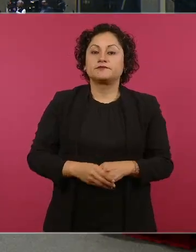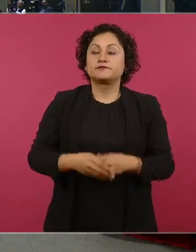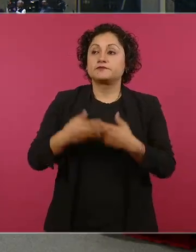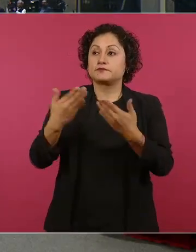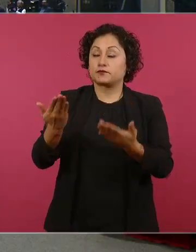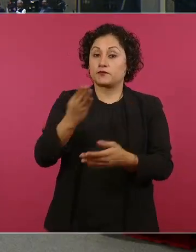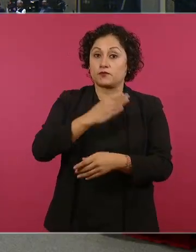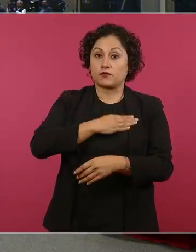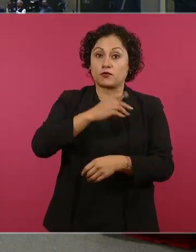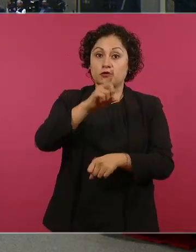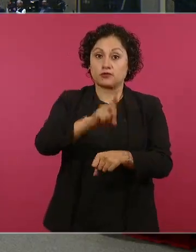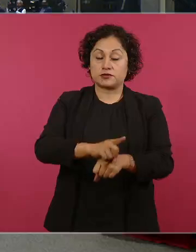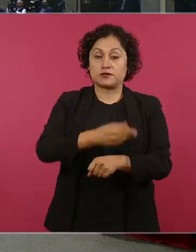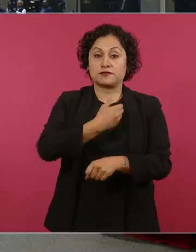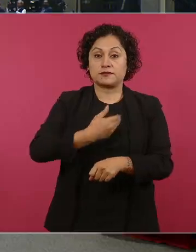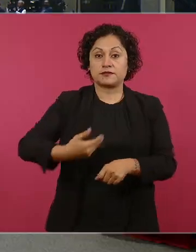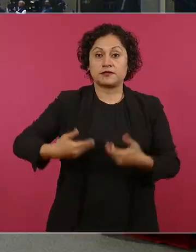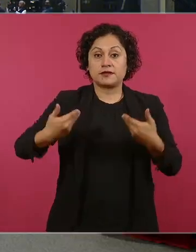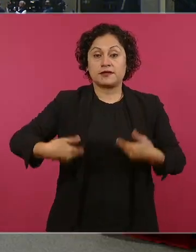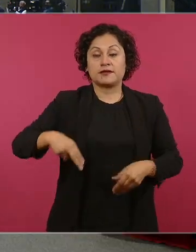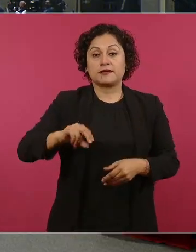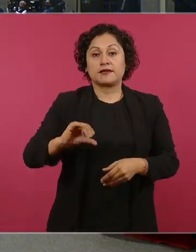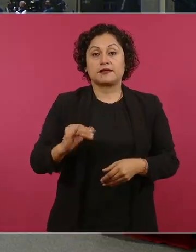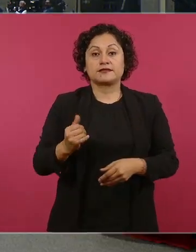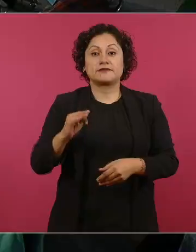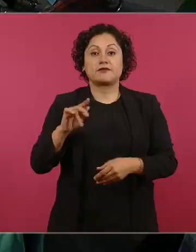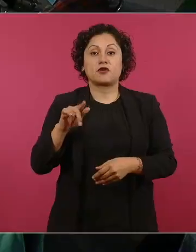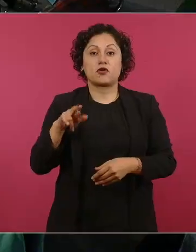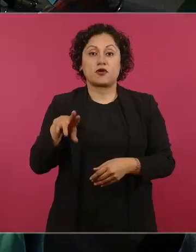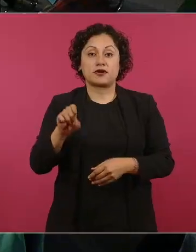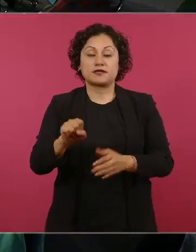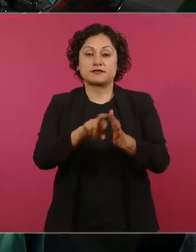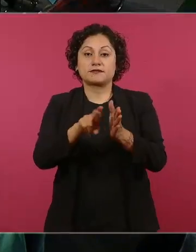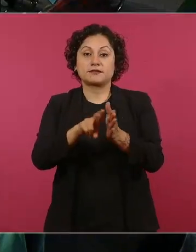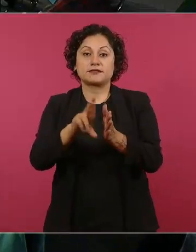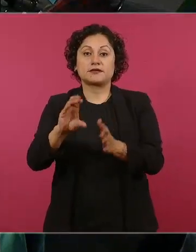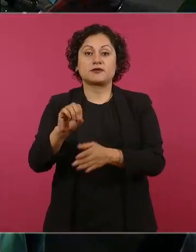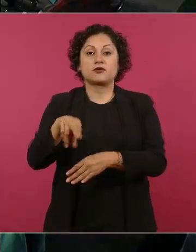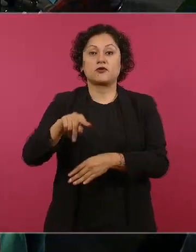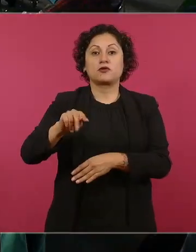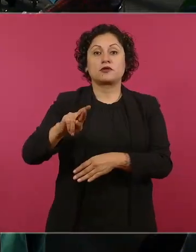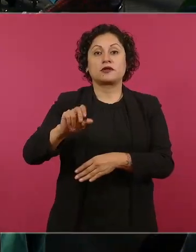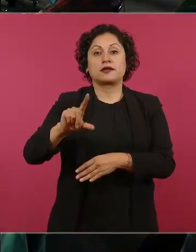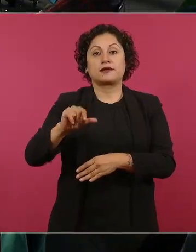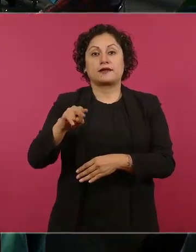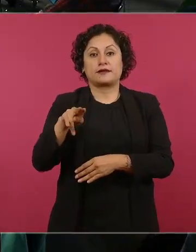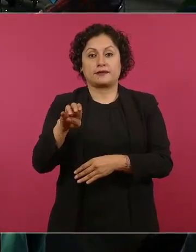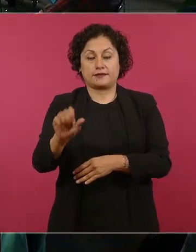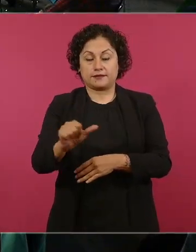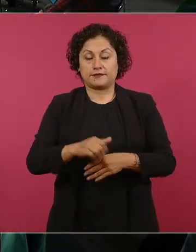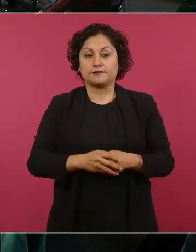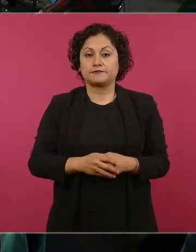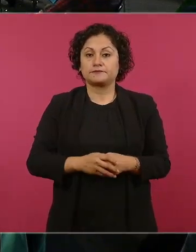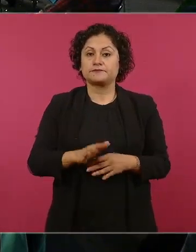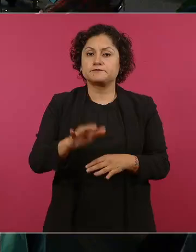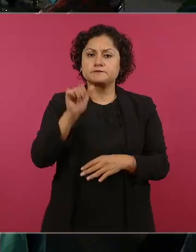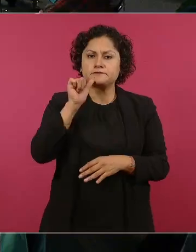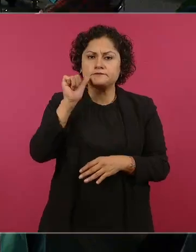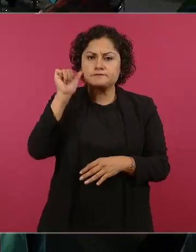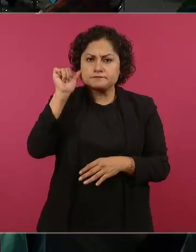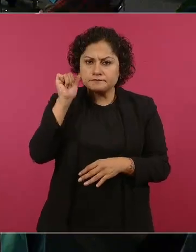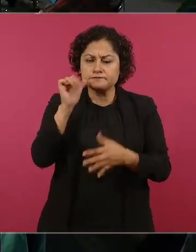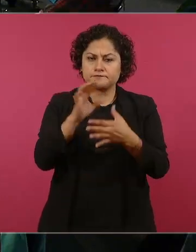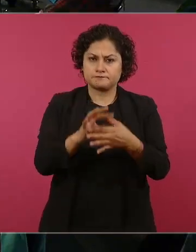de la revista Contralínea. Presidente, ayer abordó un poco este tema del informe que presentó